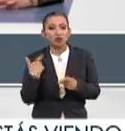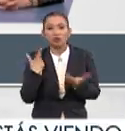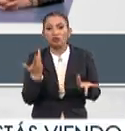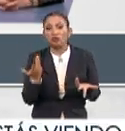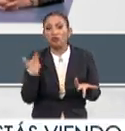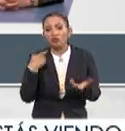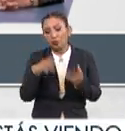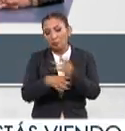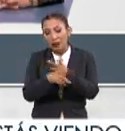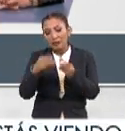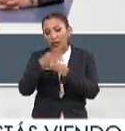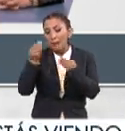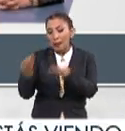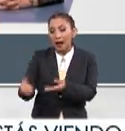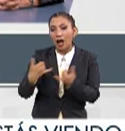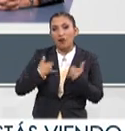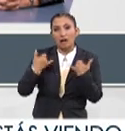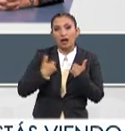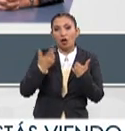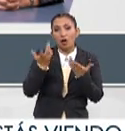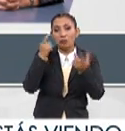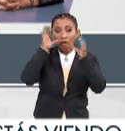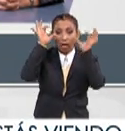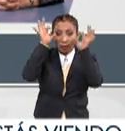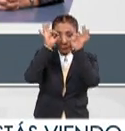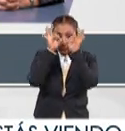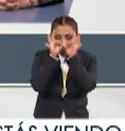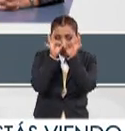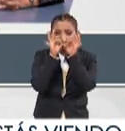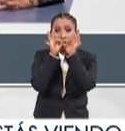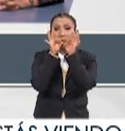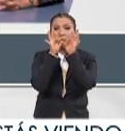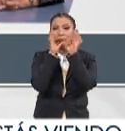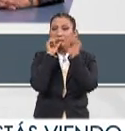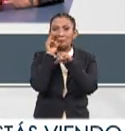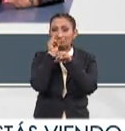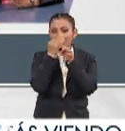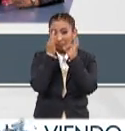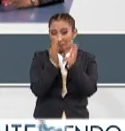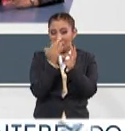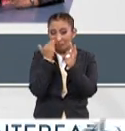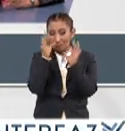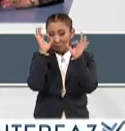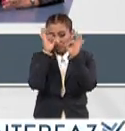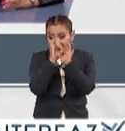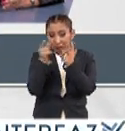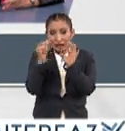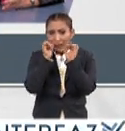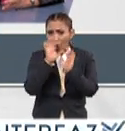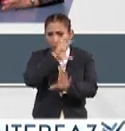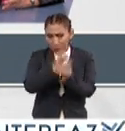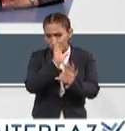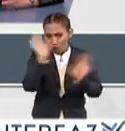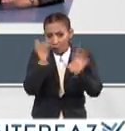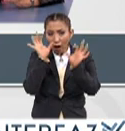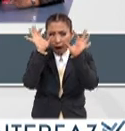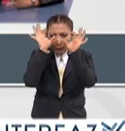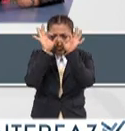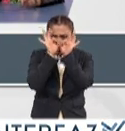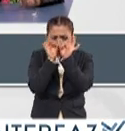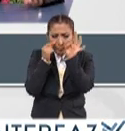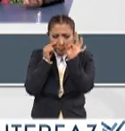los aditamentos para los chicos con baja visión, ¿no? Que no son ciegos totalmente,